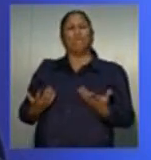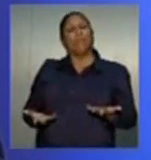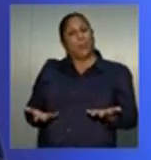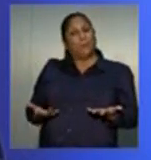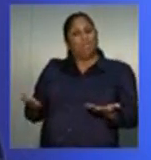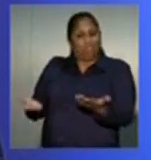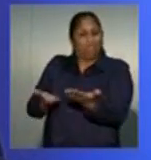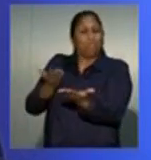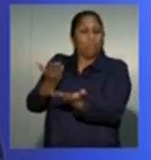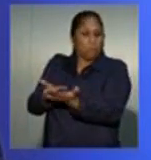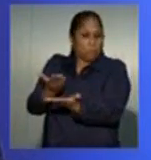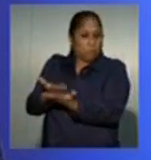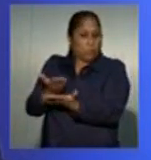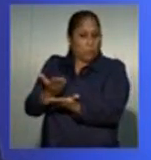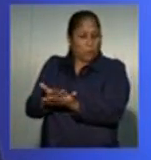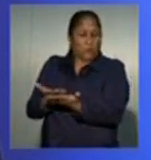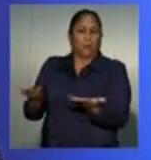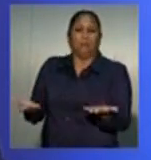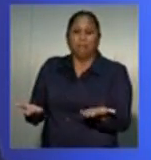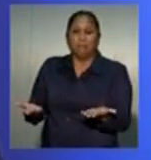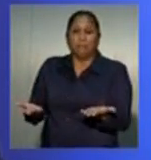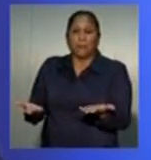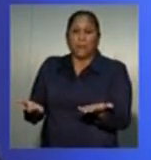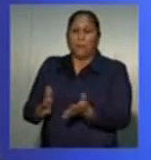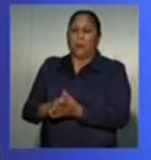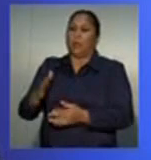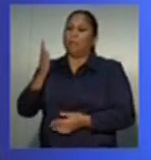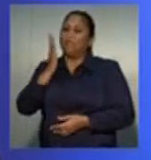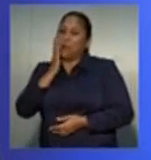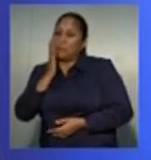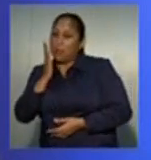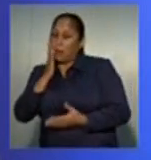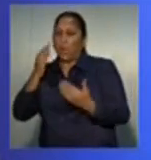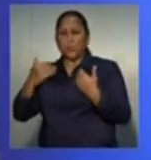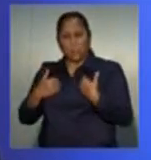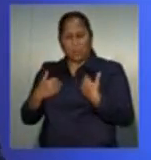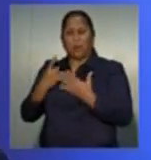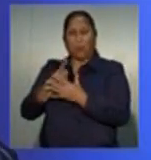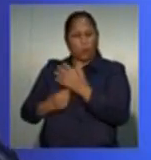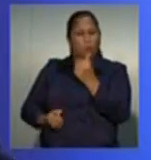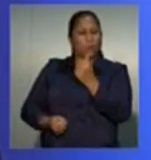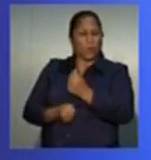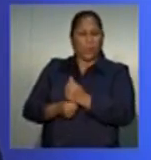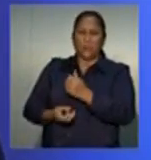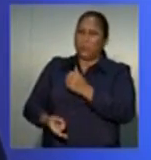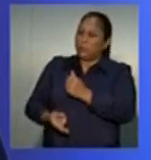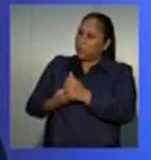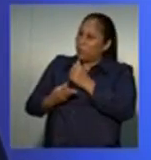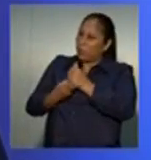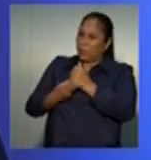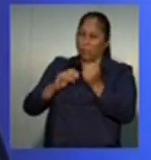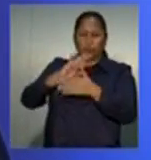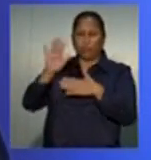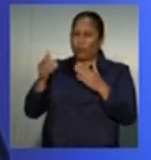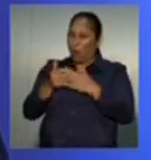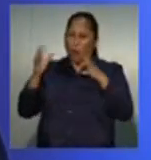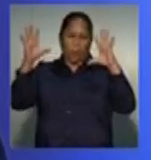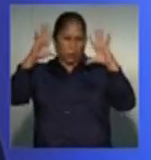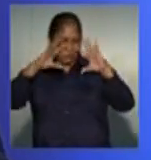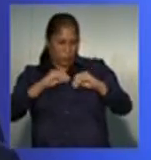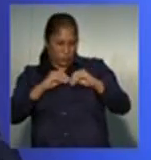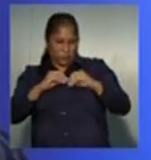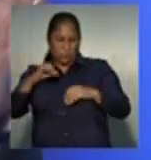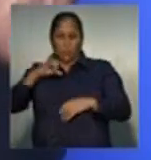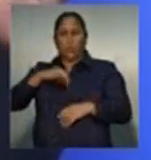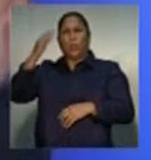una propuesta para que las madres tengan la seguridad todas las noches Yo sé de